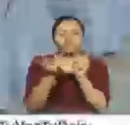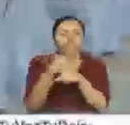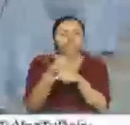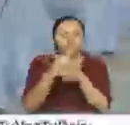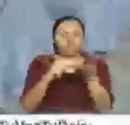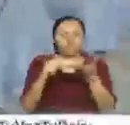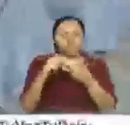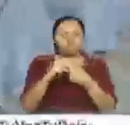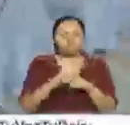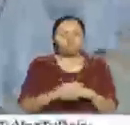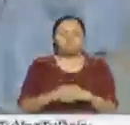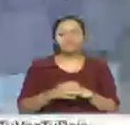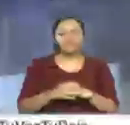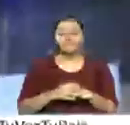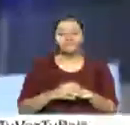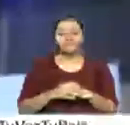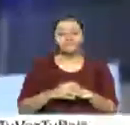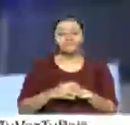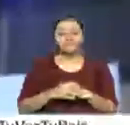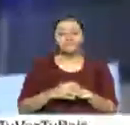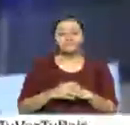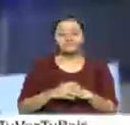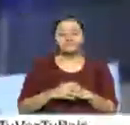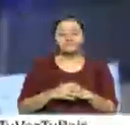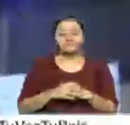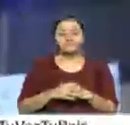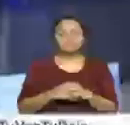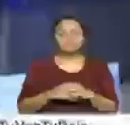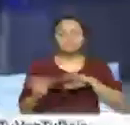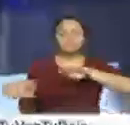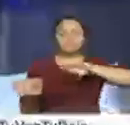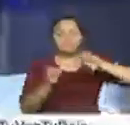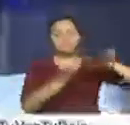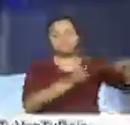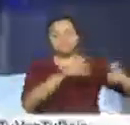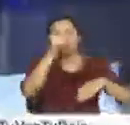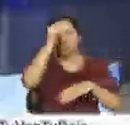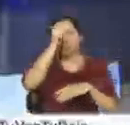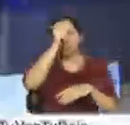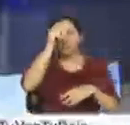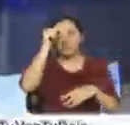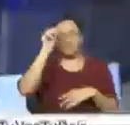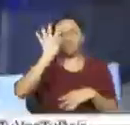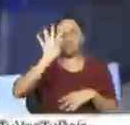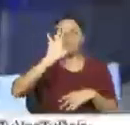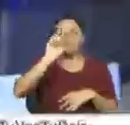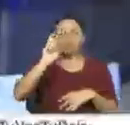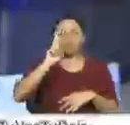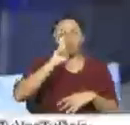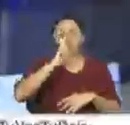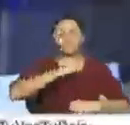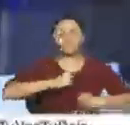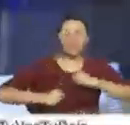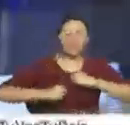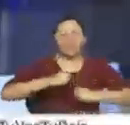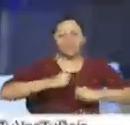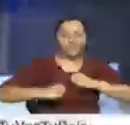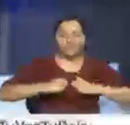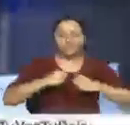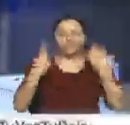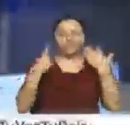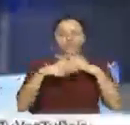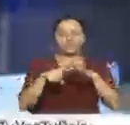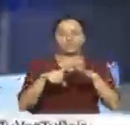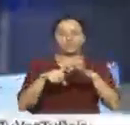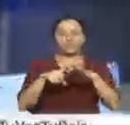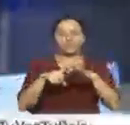Díaz, Noticiero Ciudadano. En otro tema, el domingo 4 de junio se realizará la carrera inclusiva y solidaria